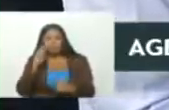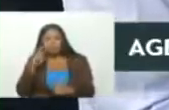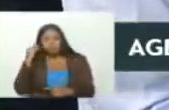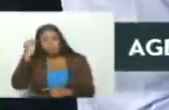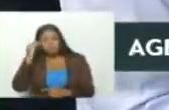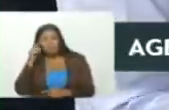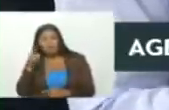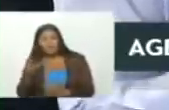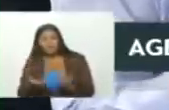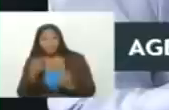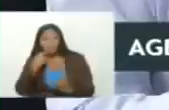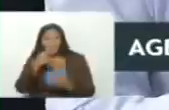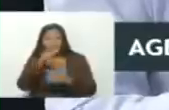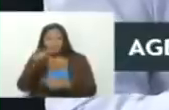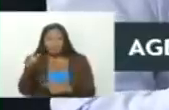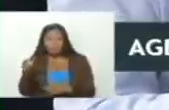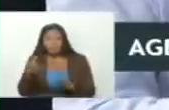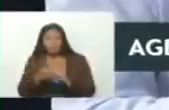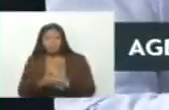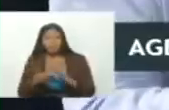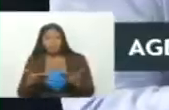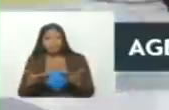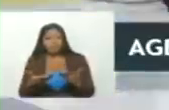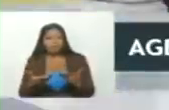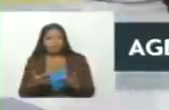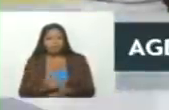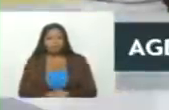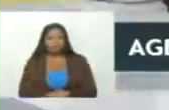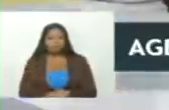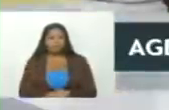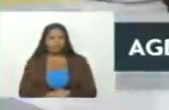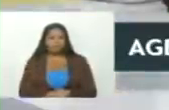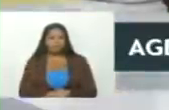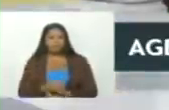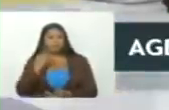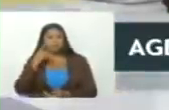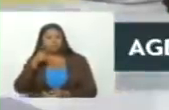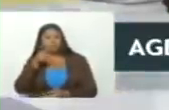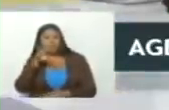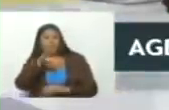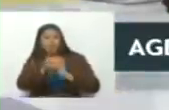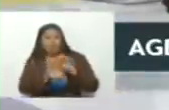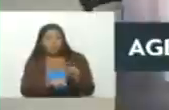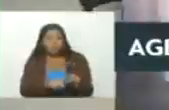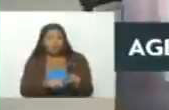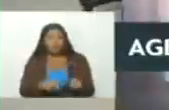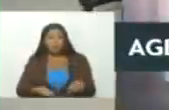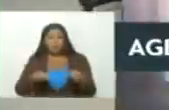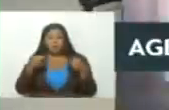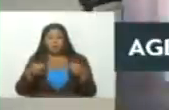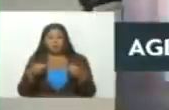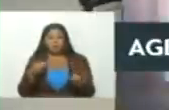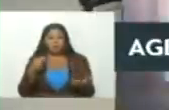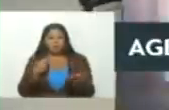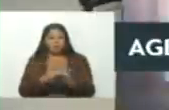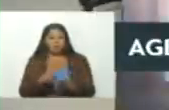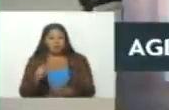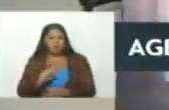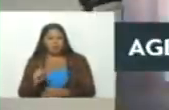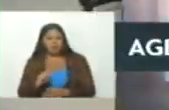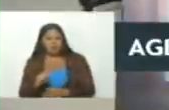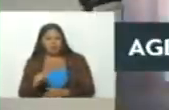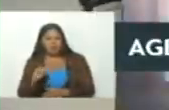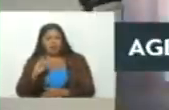que es importante decirle a la gente común y corriente que, por ejemplo, si tú vas a comprar en un mercado popular, no tienes que pagar